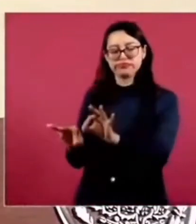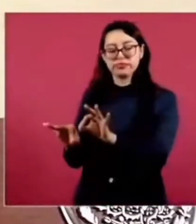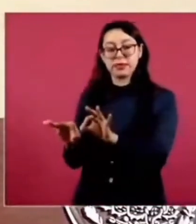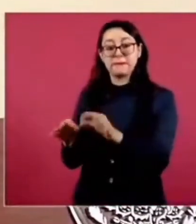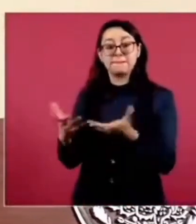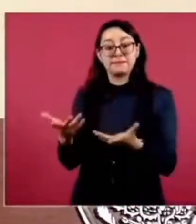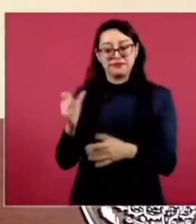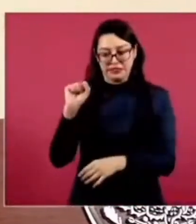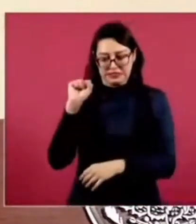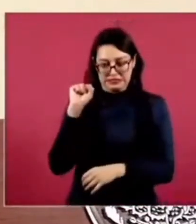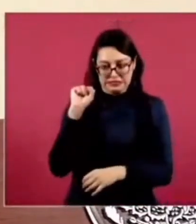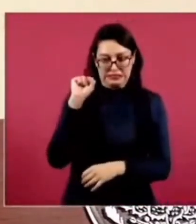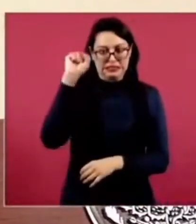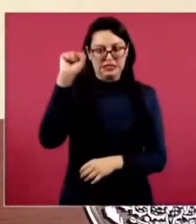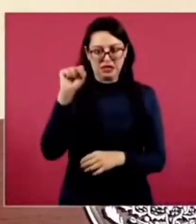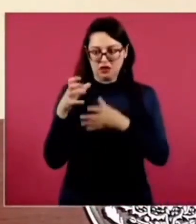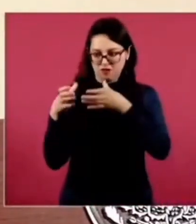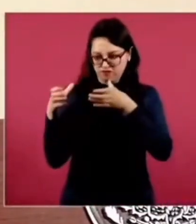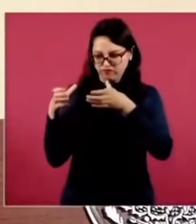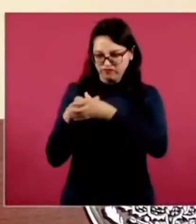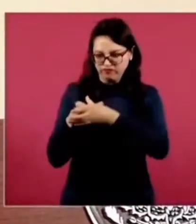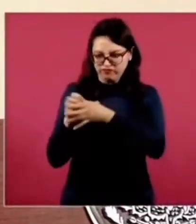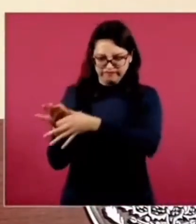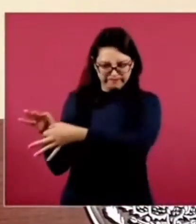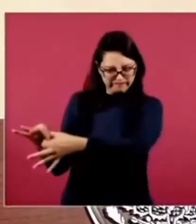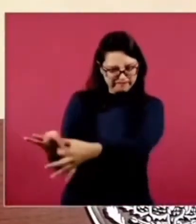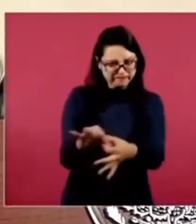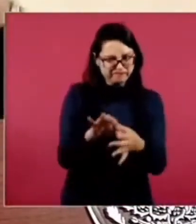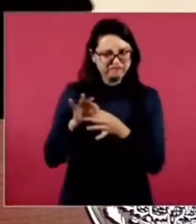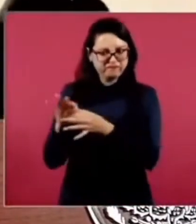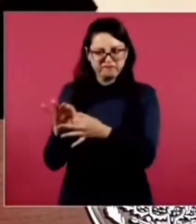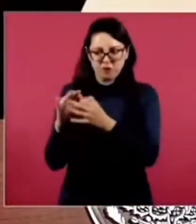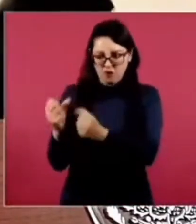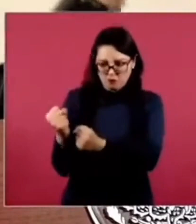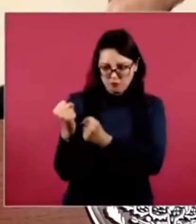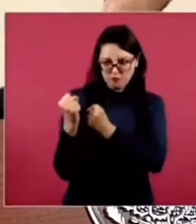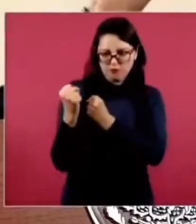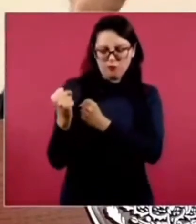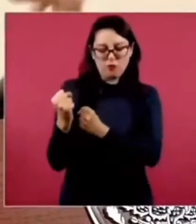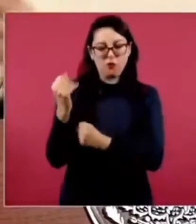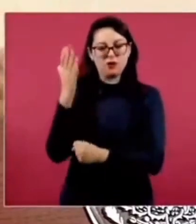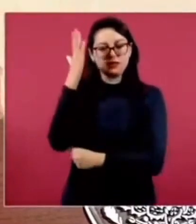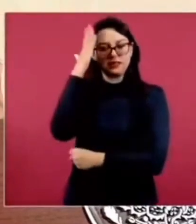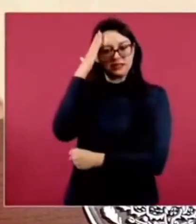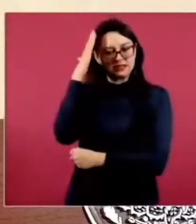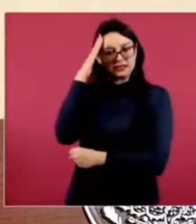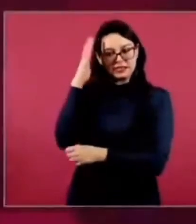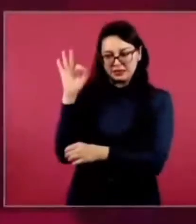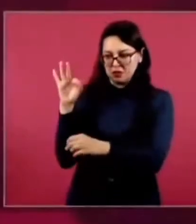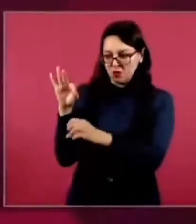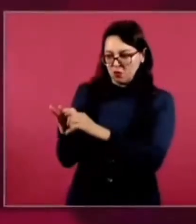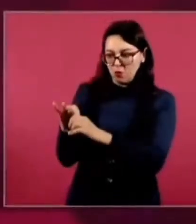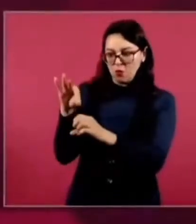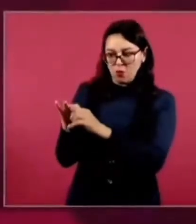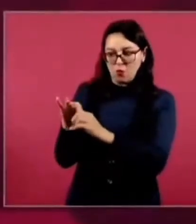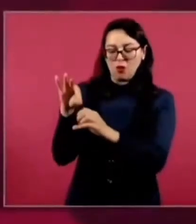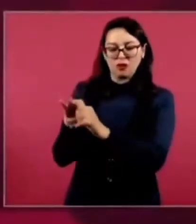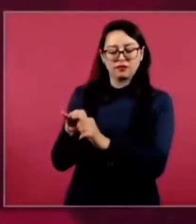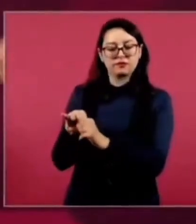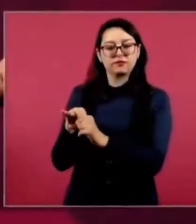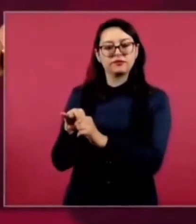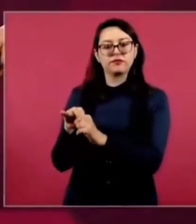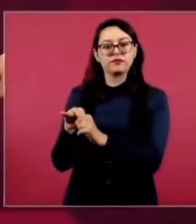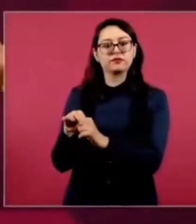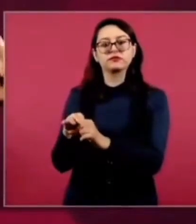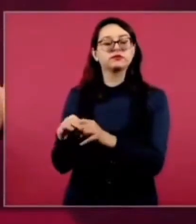Era un sindicato en donde se elegía de manera democrática a sus dirigentes. No